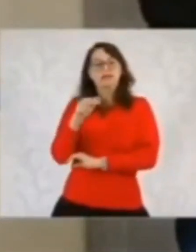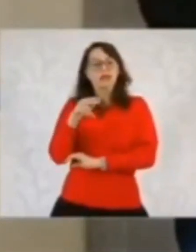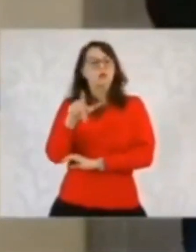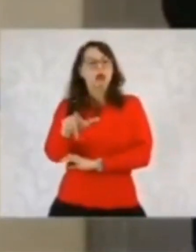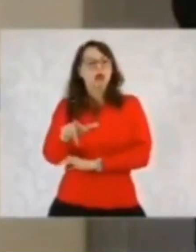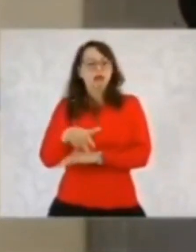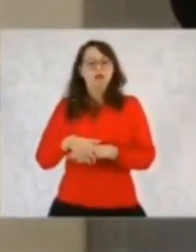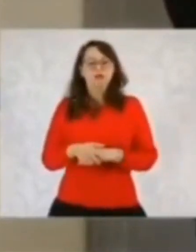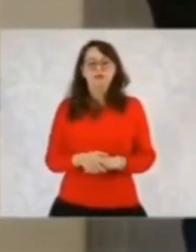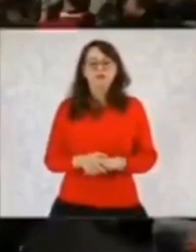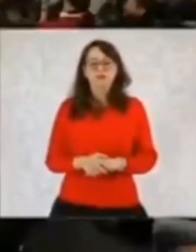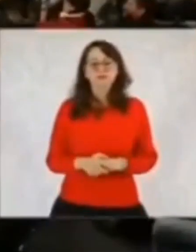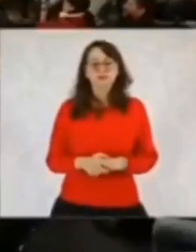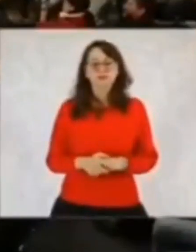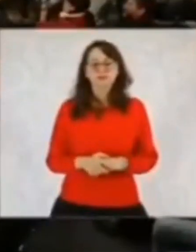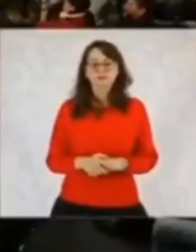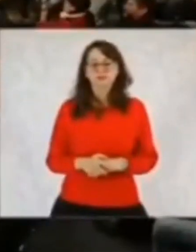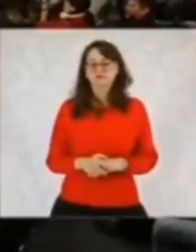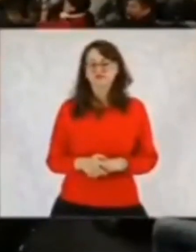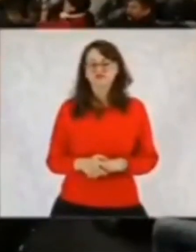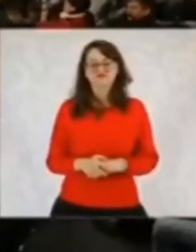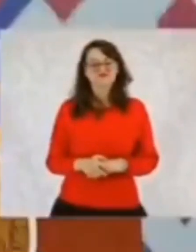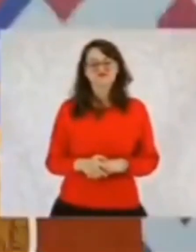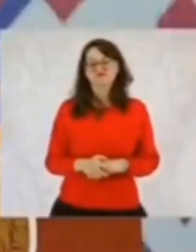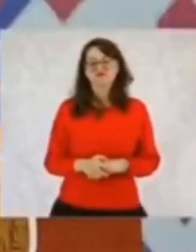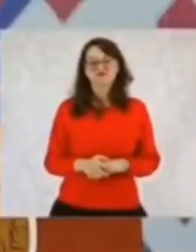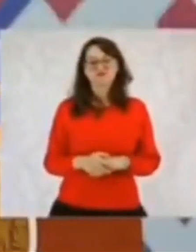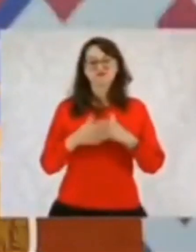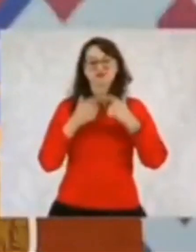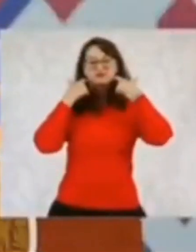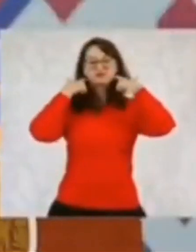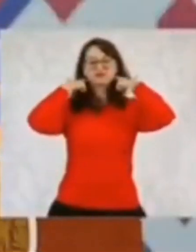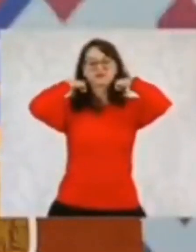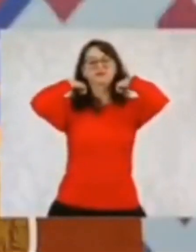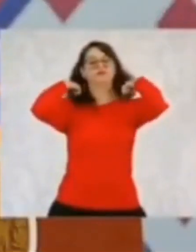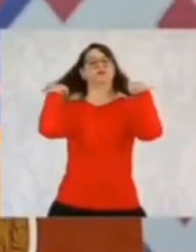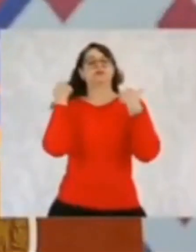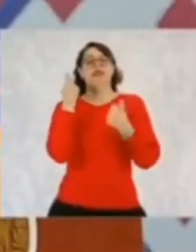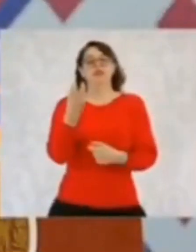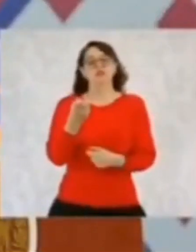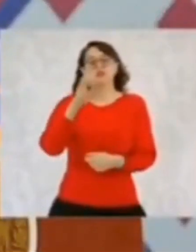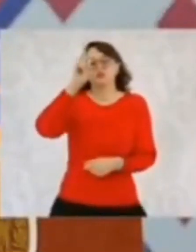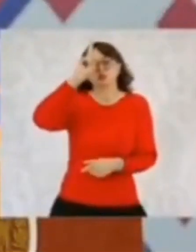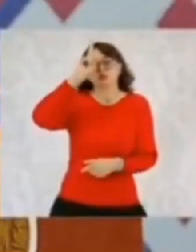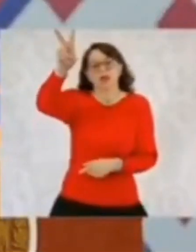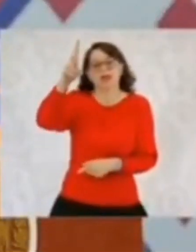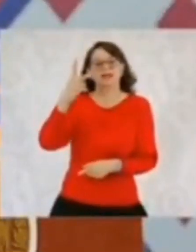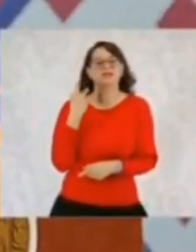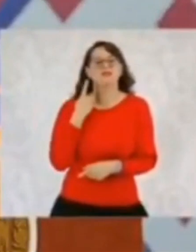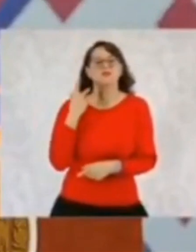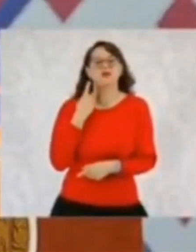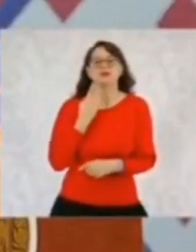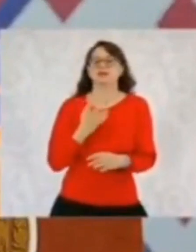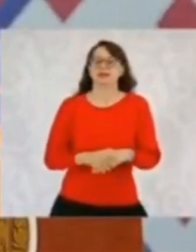los hechos que le he narrado. Yo no estoy de acuerdo hay un tema ahí político de fondo